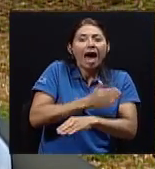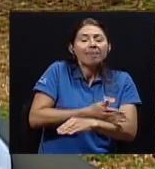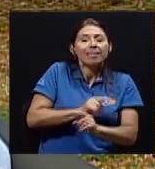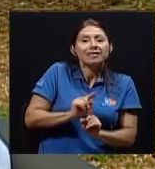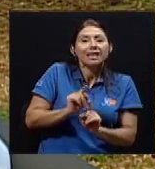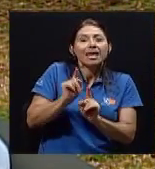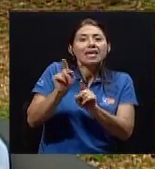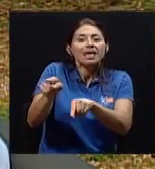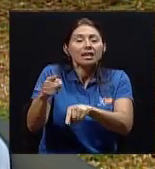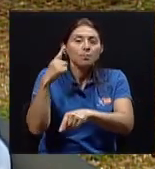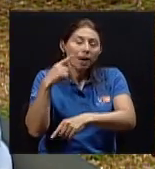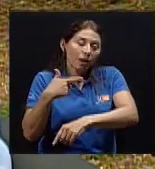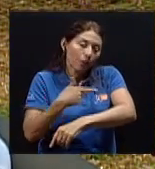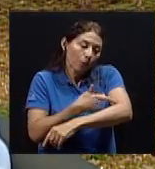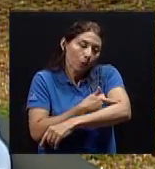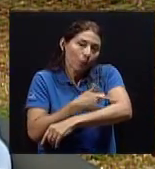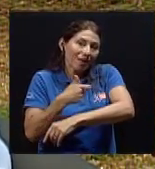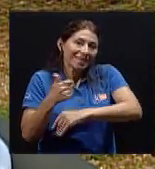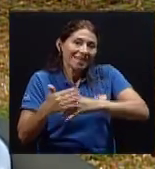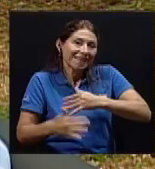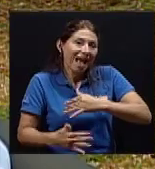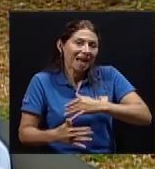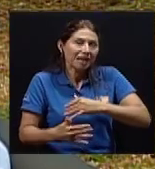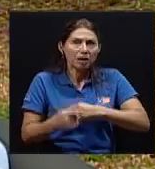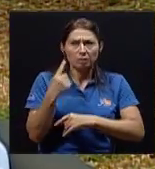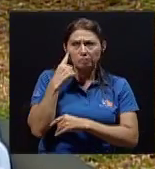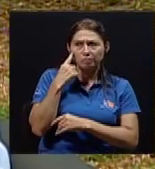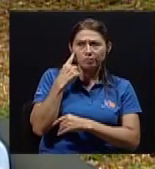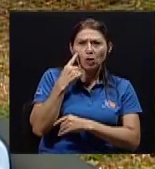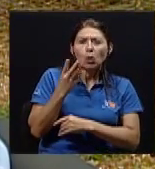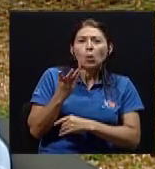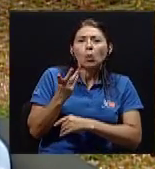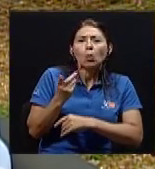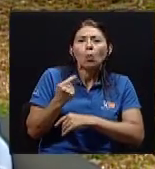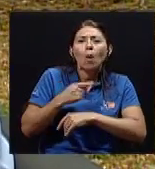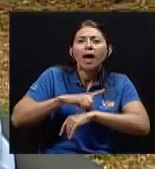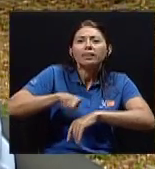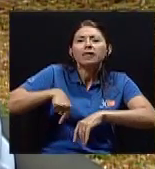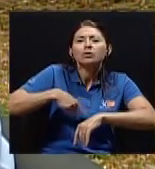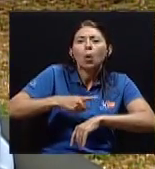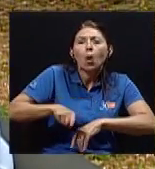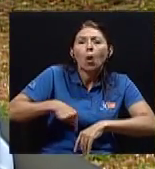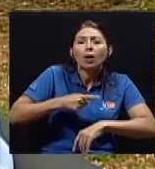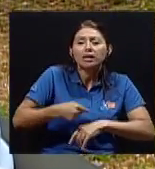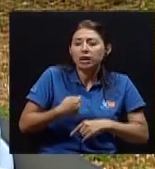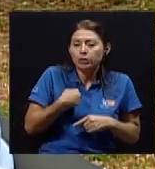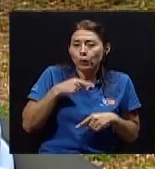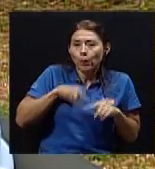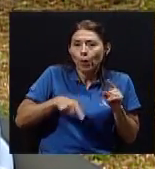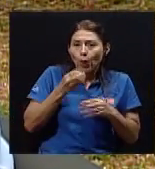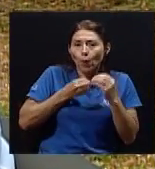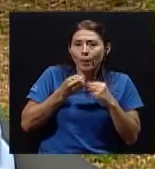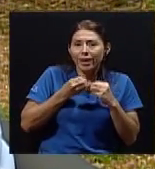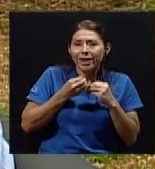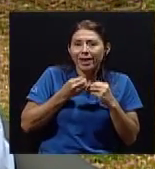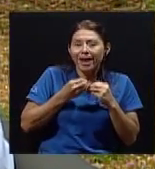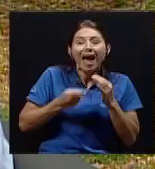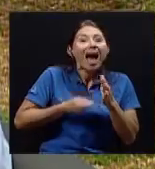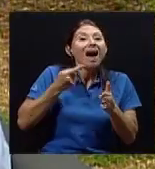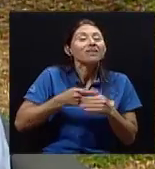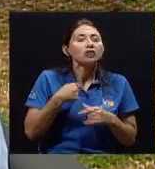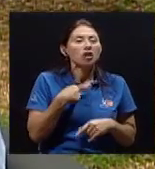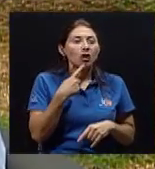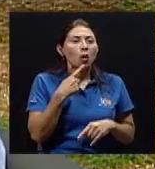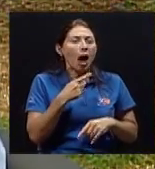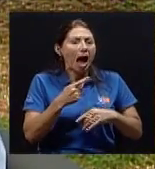de sangre. ¿Cuántas horas tienen que pasar para que yo pueda no comer? Porque no, el examen me salió mal porque me comí